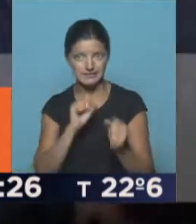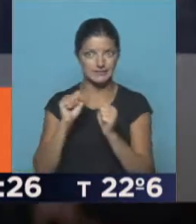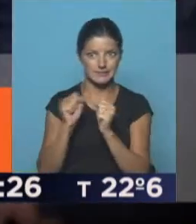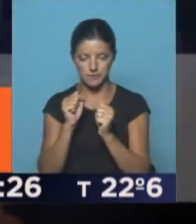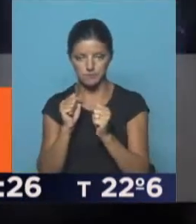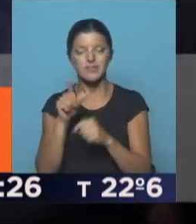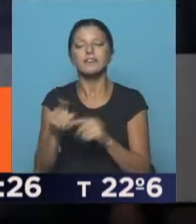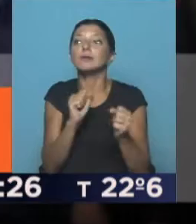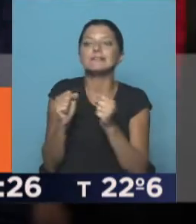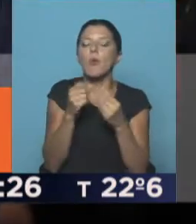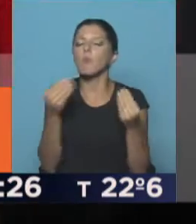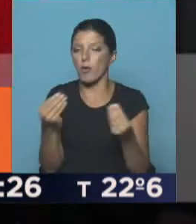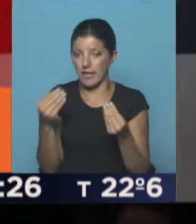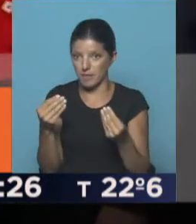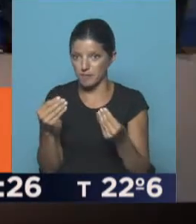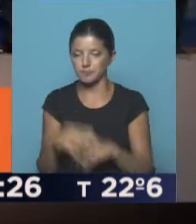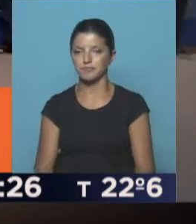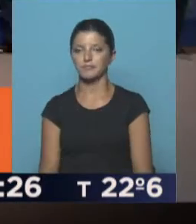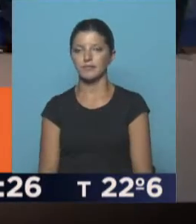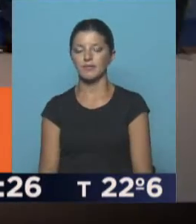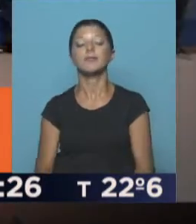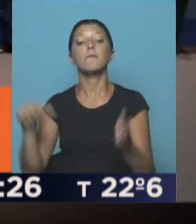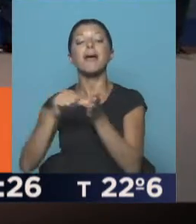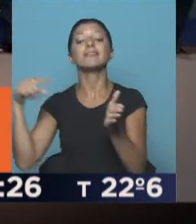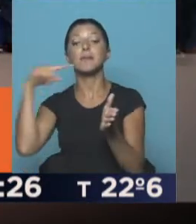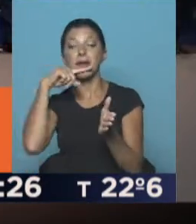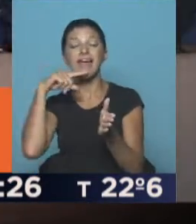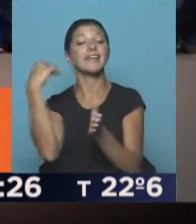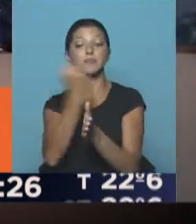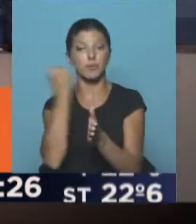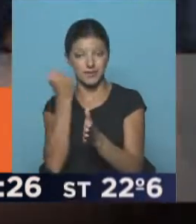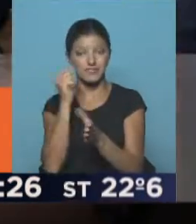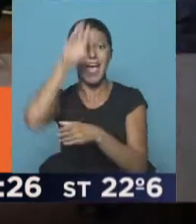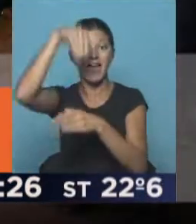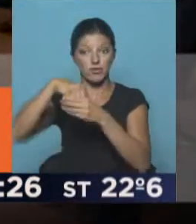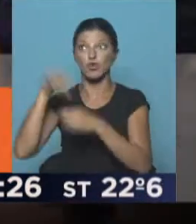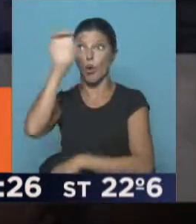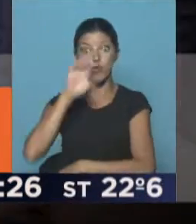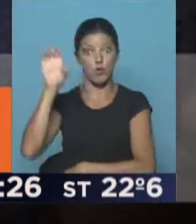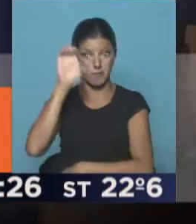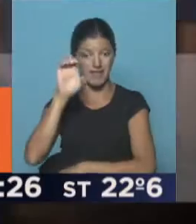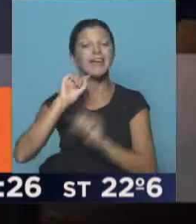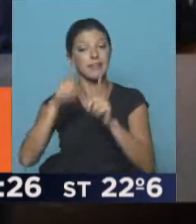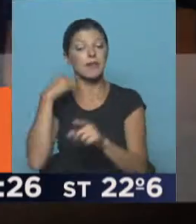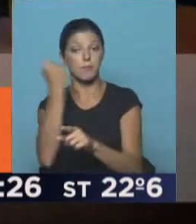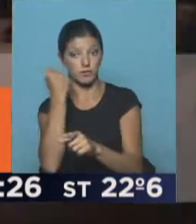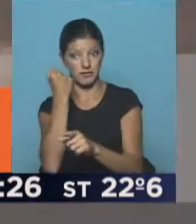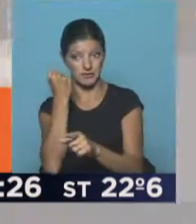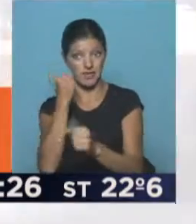expectativa que se entiende por el peso específico de Alemania en el entramado de la Unión Europea y como potencia económica global.